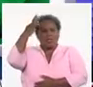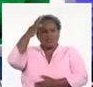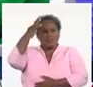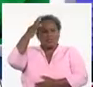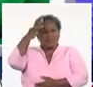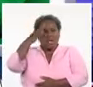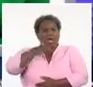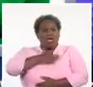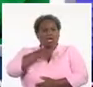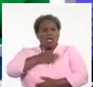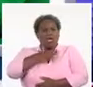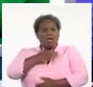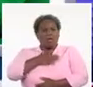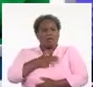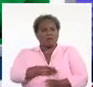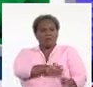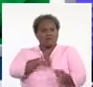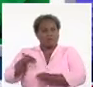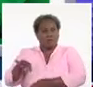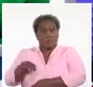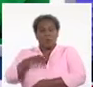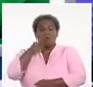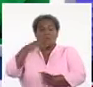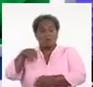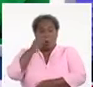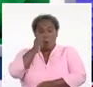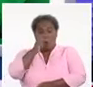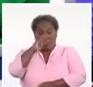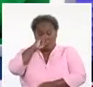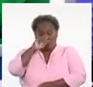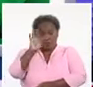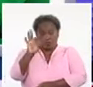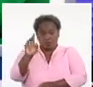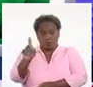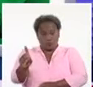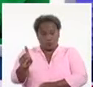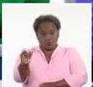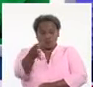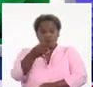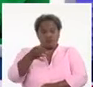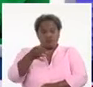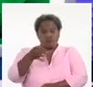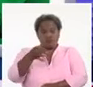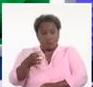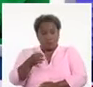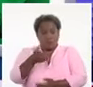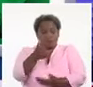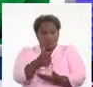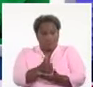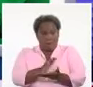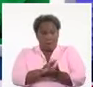tos. Fallece un paciente de 81 años de edad del municipio de Matanzas también,